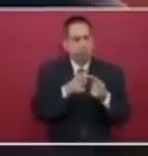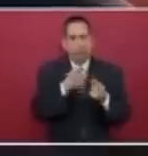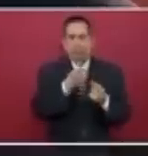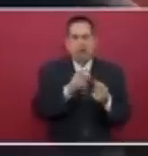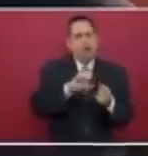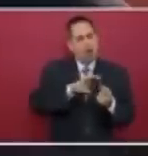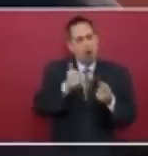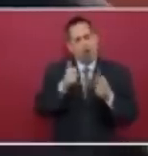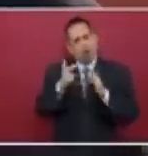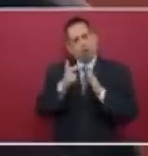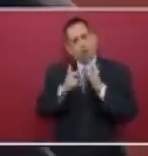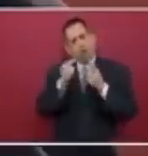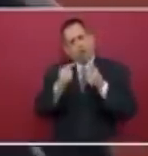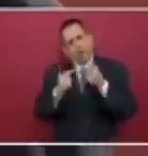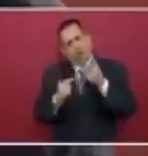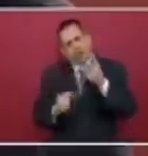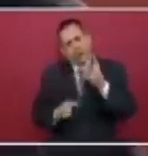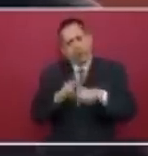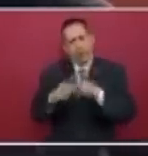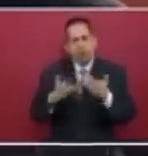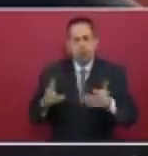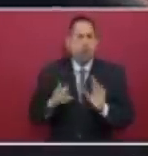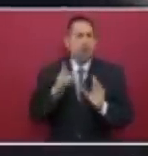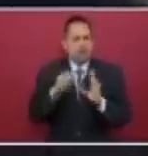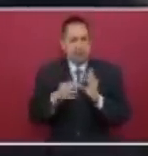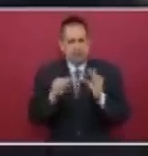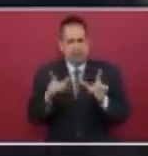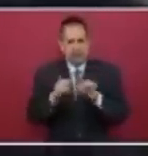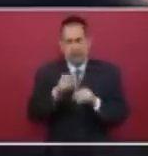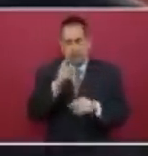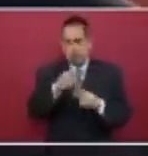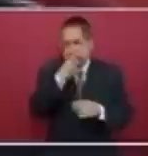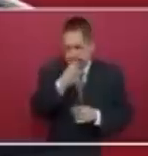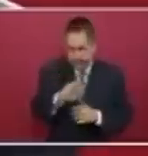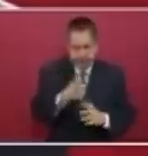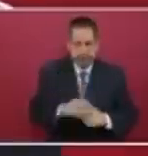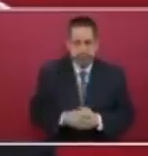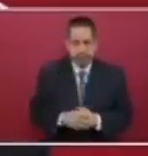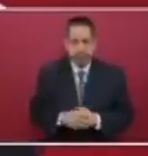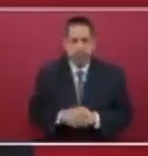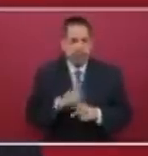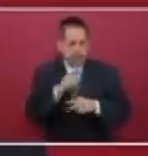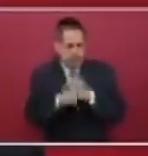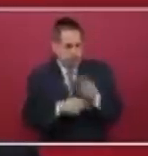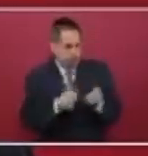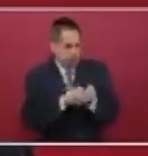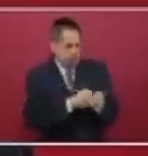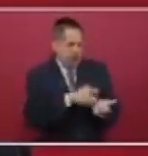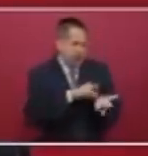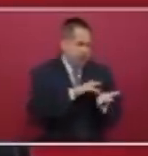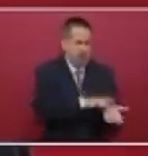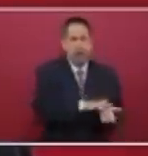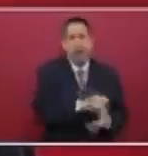en definitiva lo que puedo decirle es que se va a fortalecer pemex